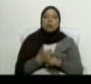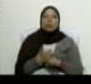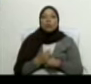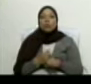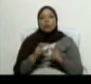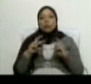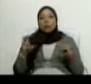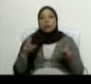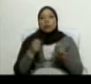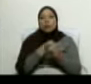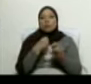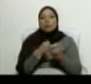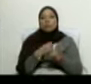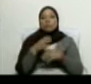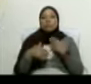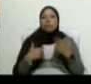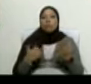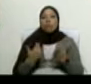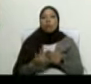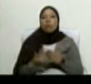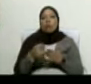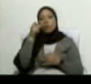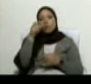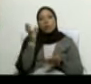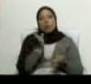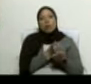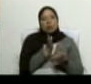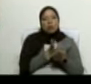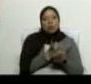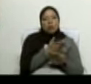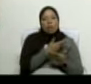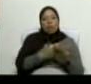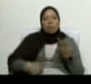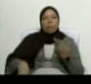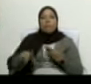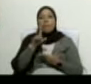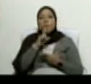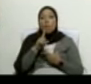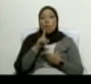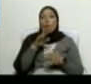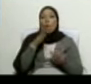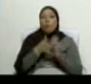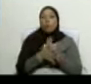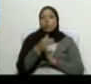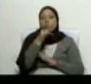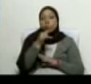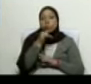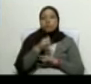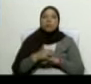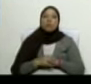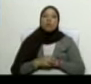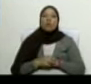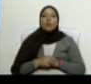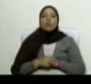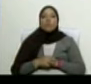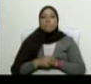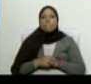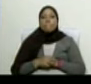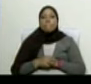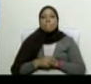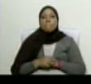de formación que tiene nuestra escuela, como son los cursos presenciales, lo que tiene que ver a la posibilidad de tener títulos de grado,